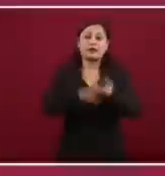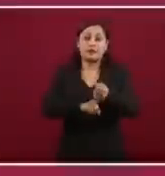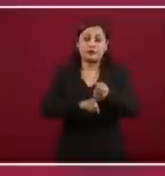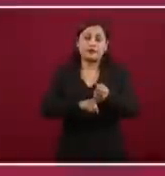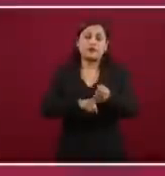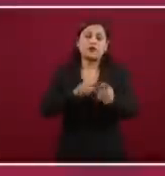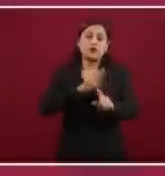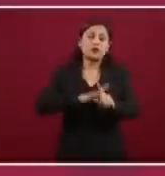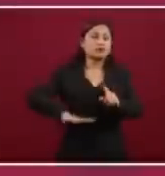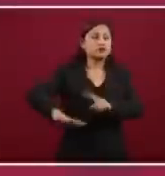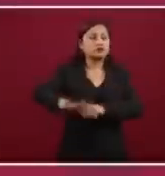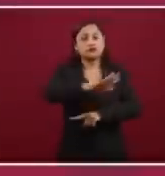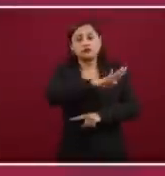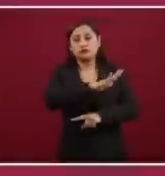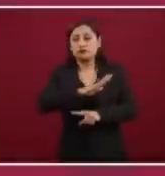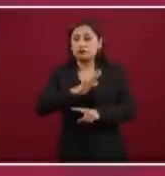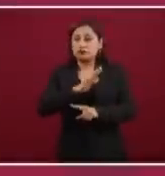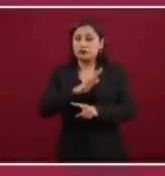que